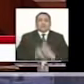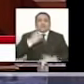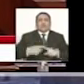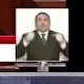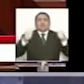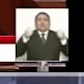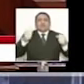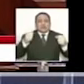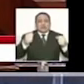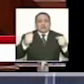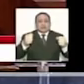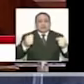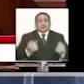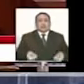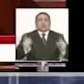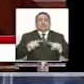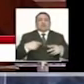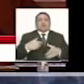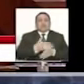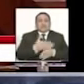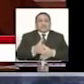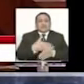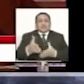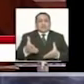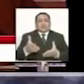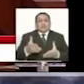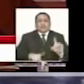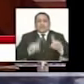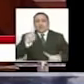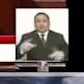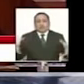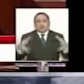a competir en las elecciones del próximo año. En fin, bueno,